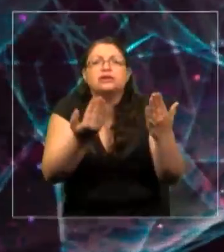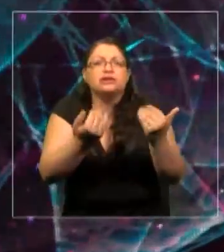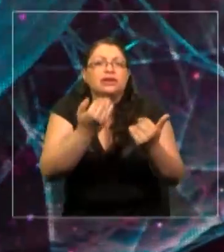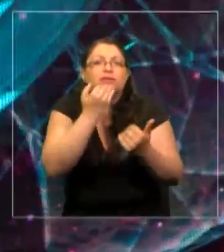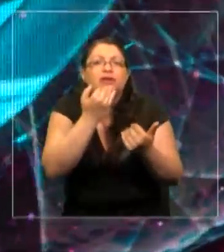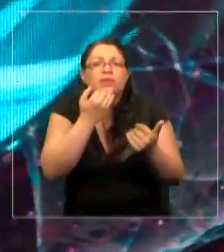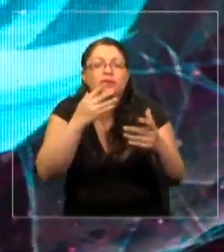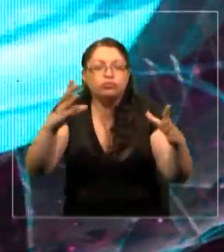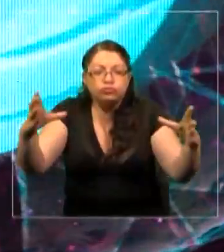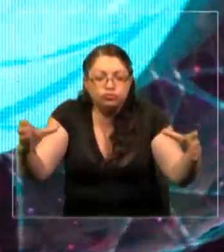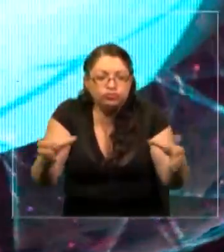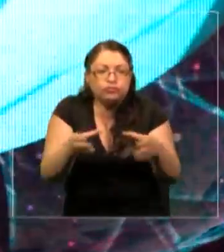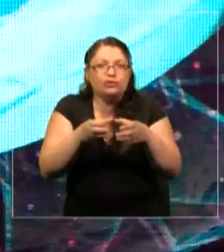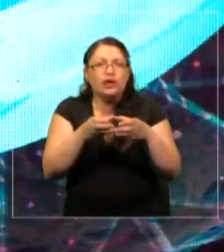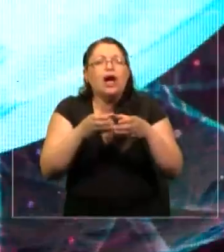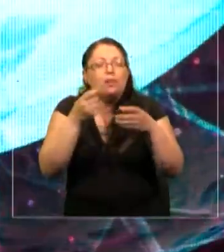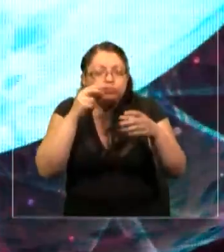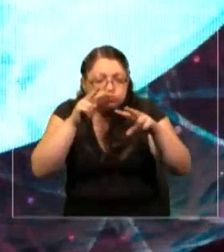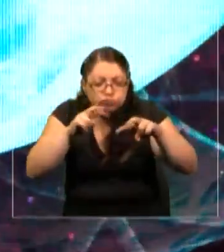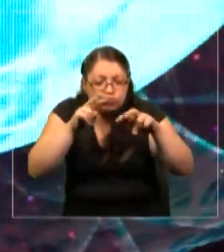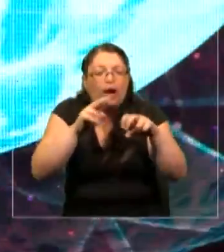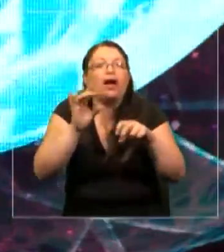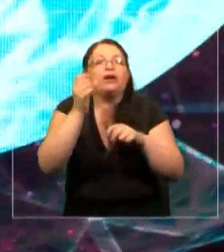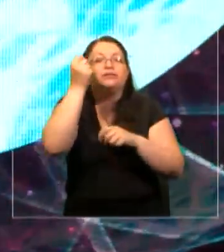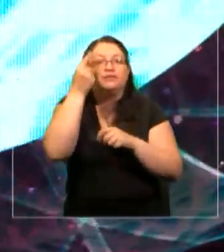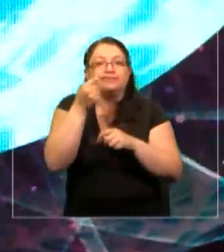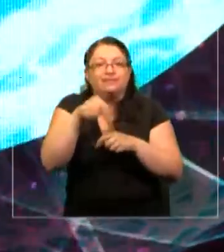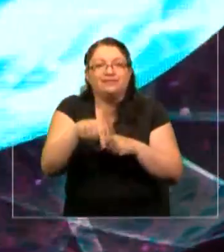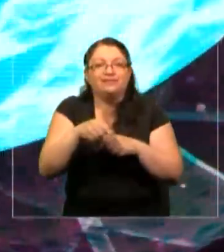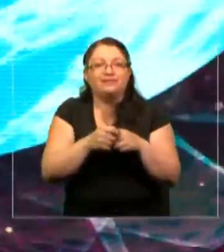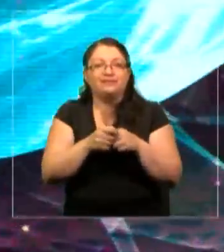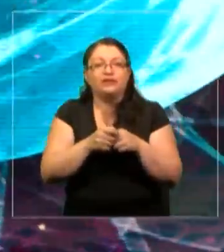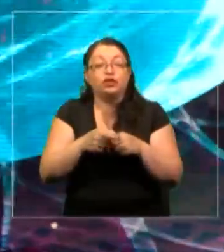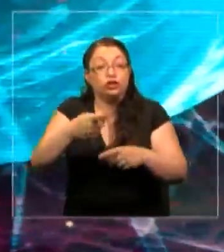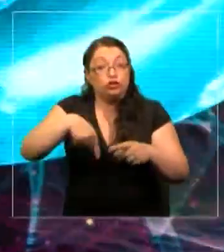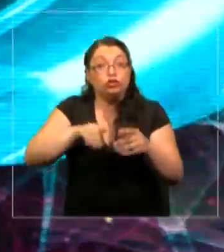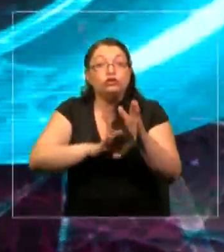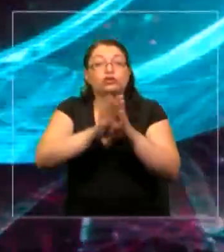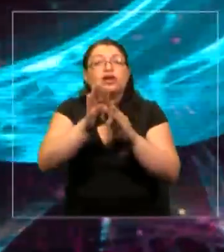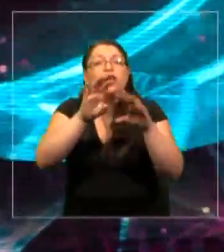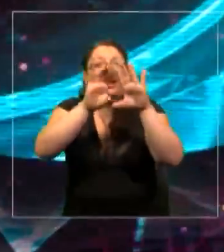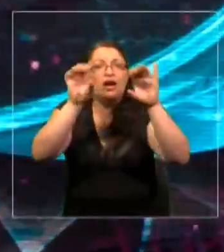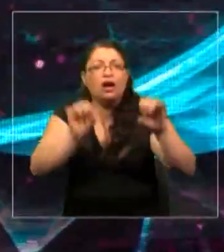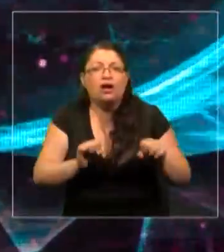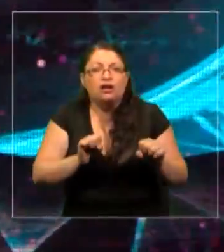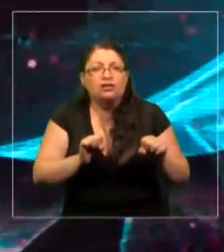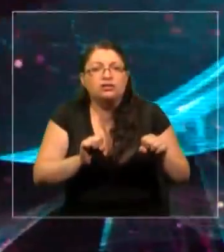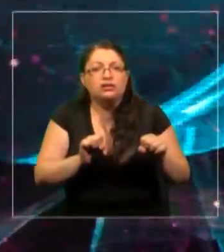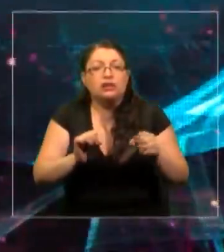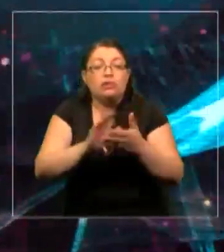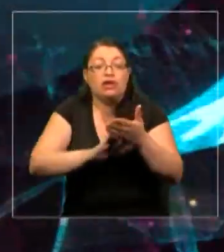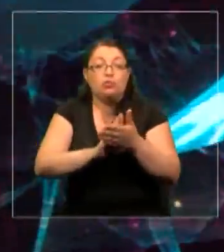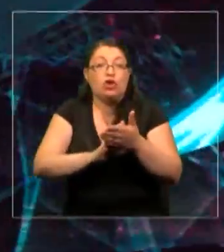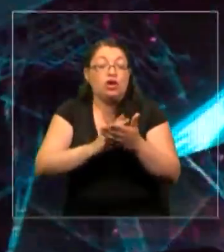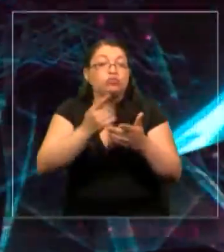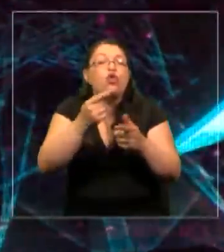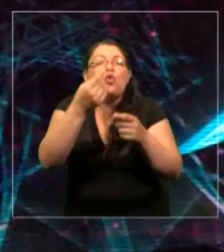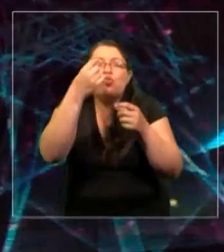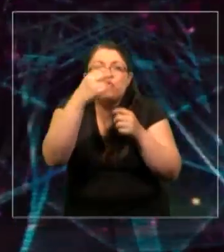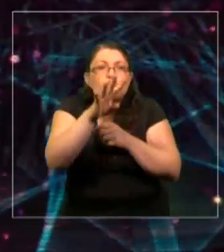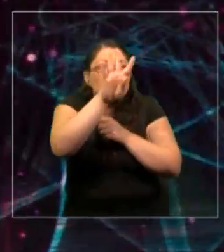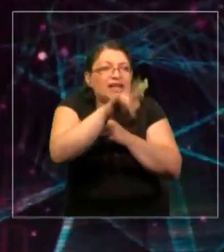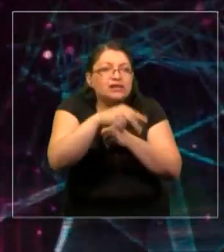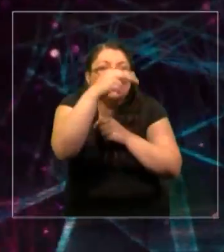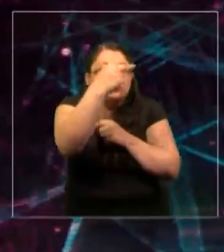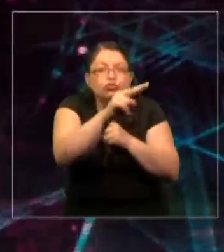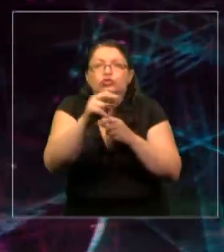para reunir y poder interpretar esos datos. Si vamos a desarrollar un sistema que va a servir a sus necesidades, las mías, las